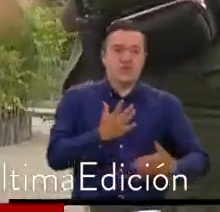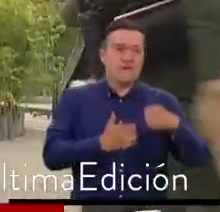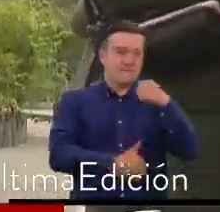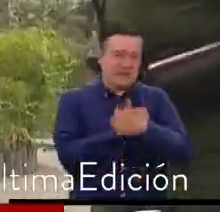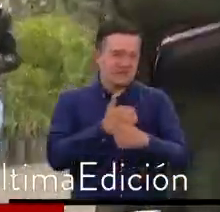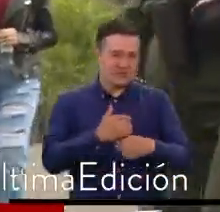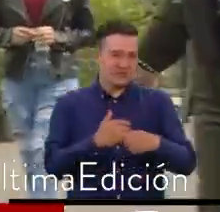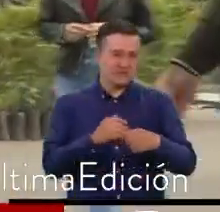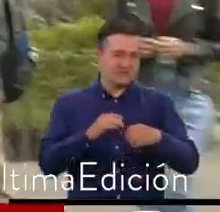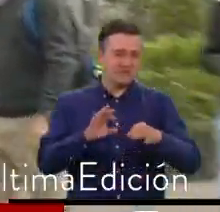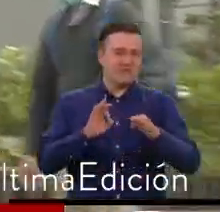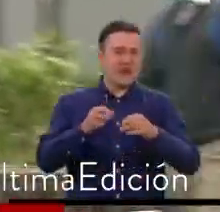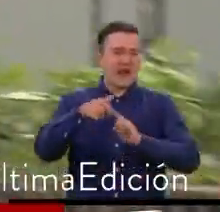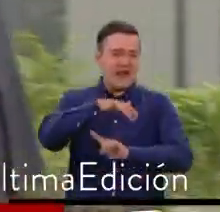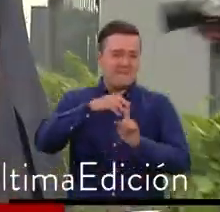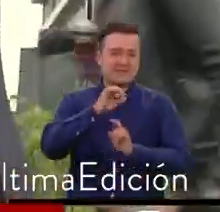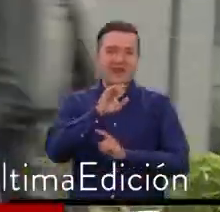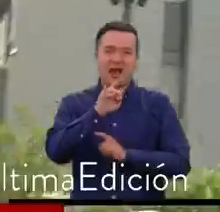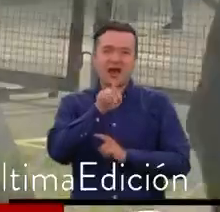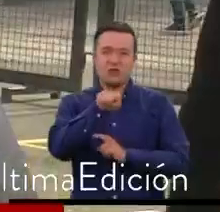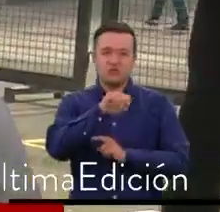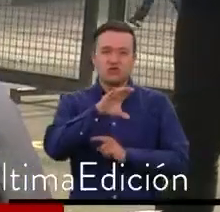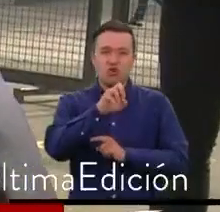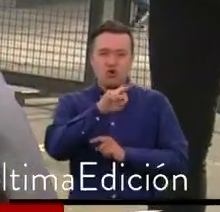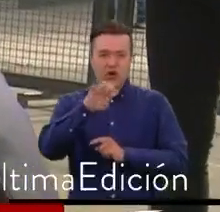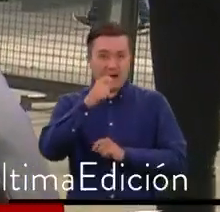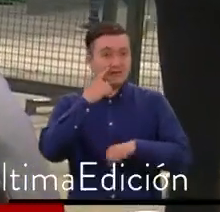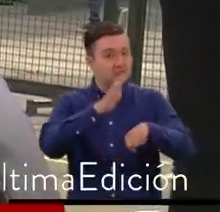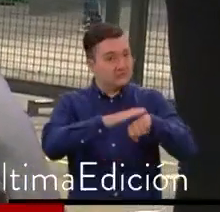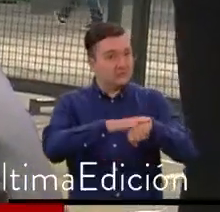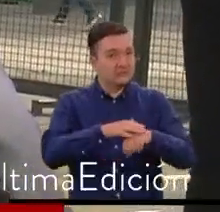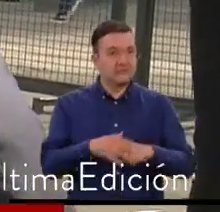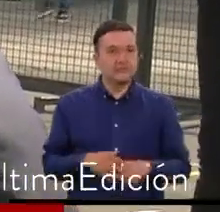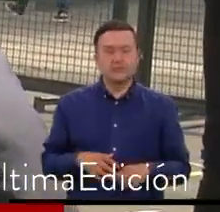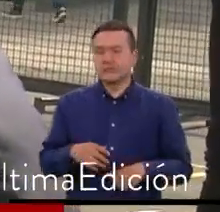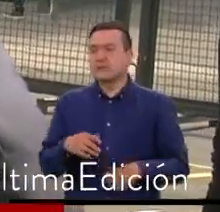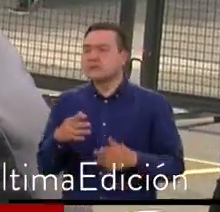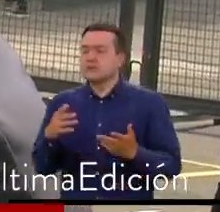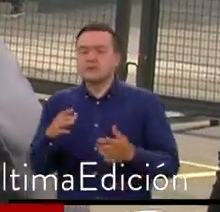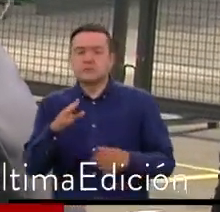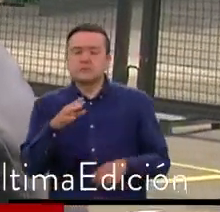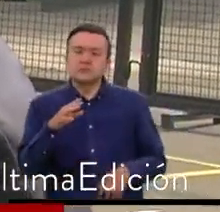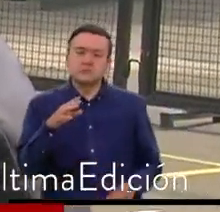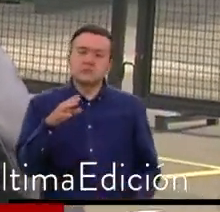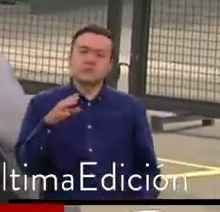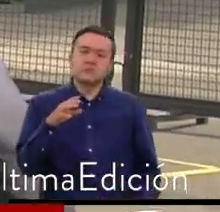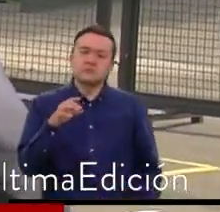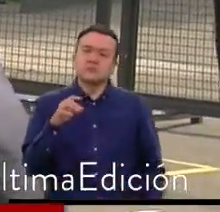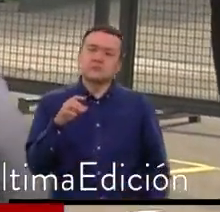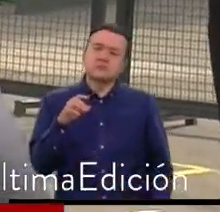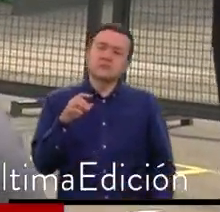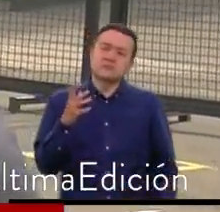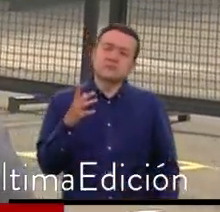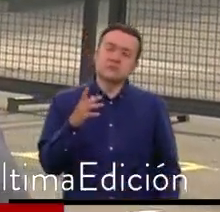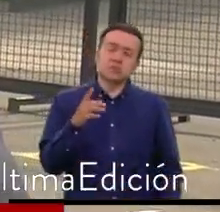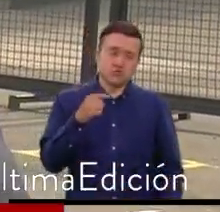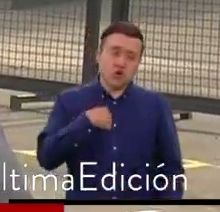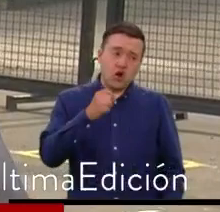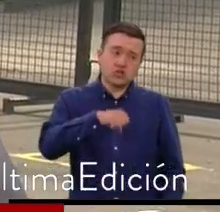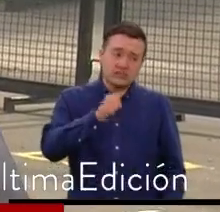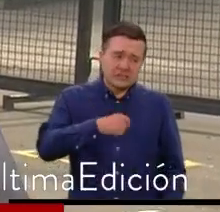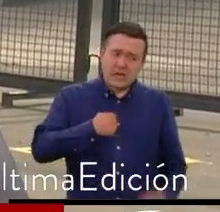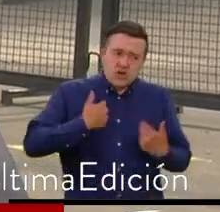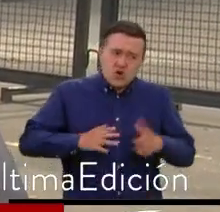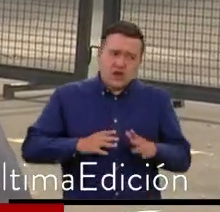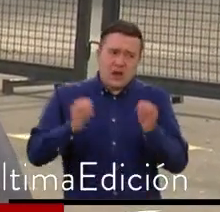Carlos Correa, y le insistió en su preocupación. ¿Y todo eso que haces por el ambiente? Sí, porque no quiero que sigan